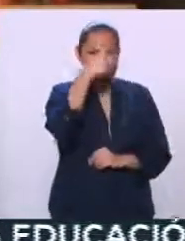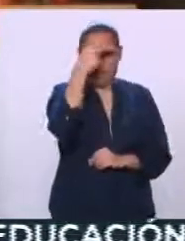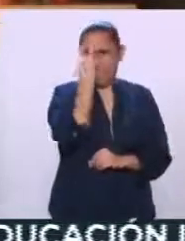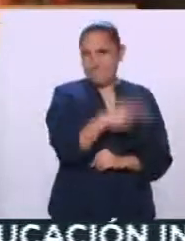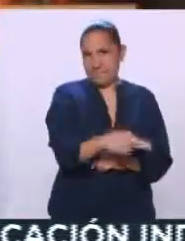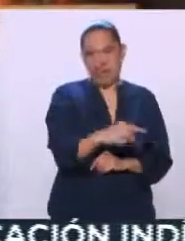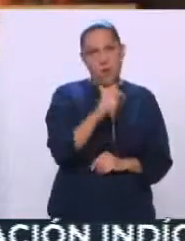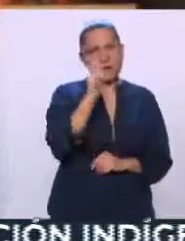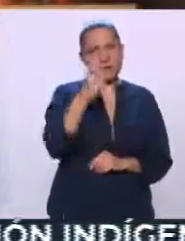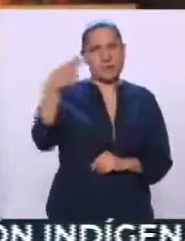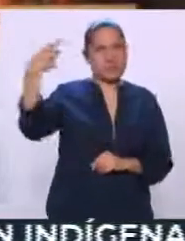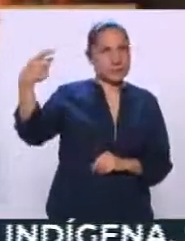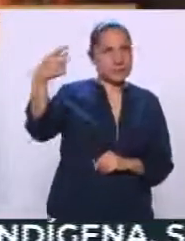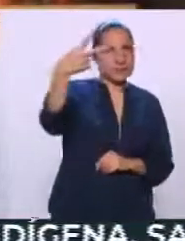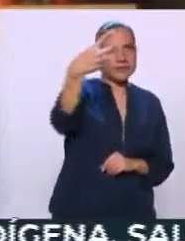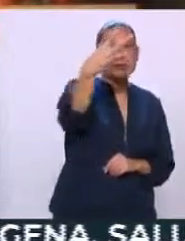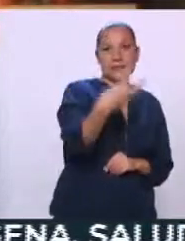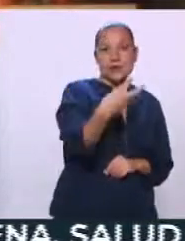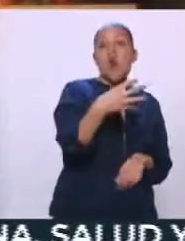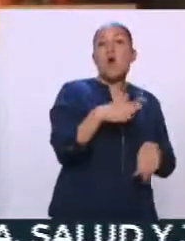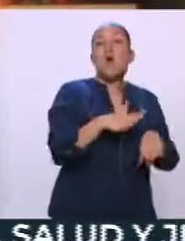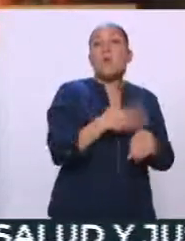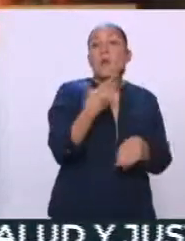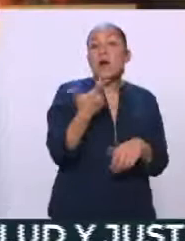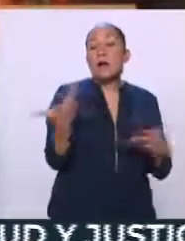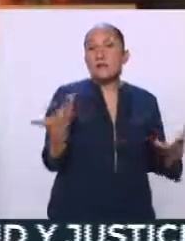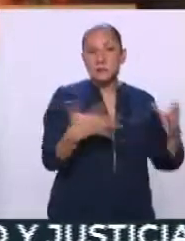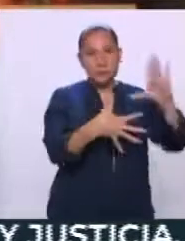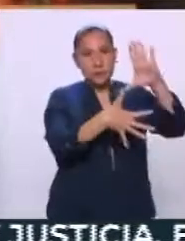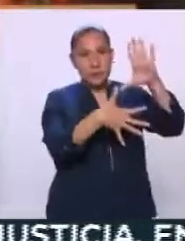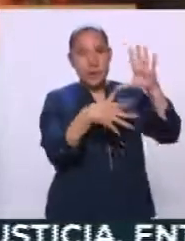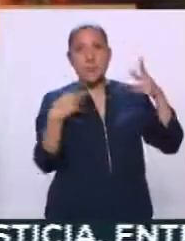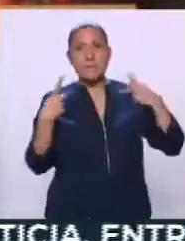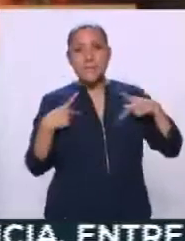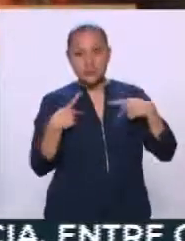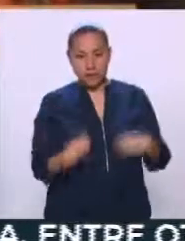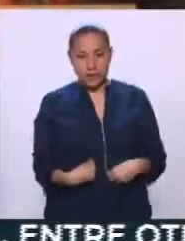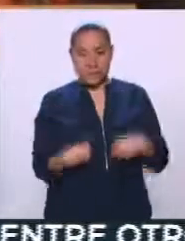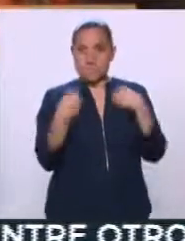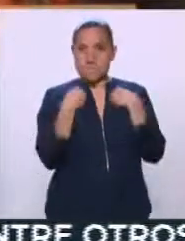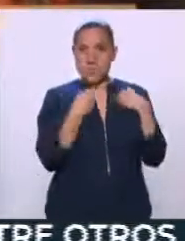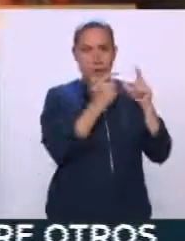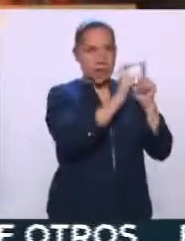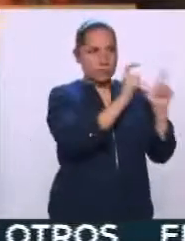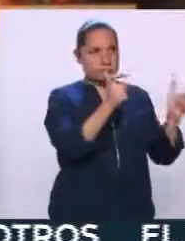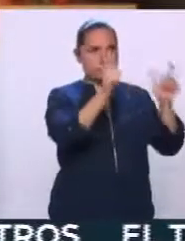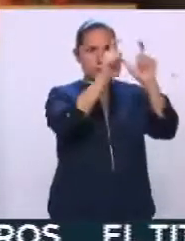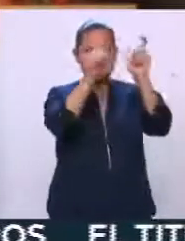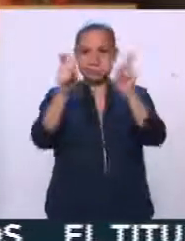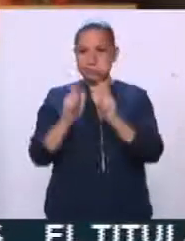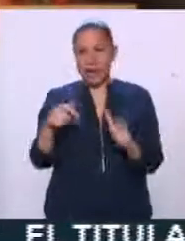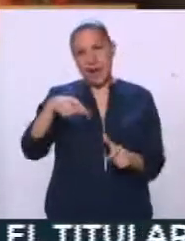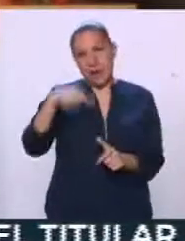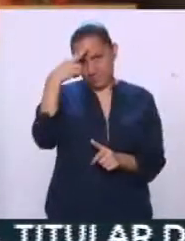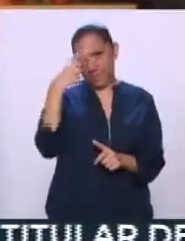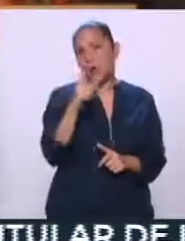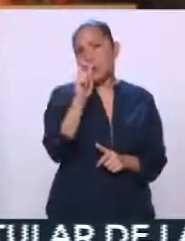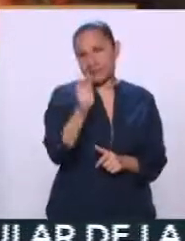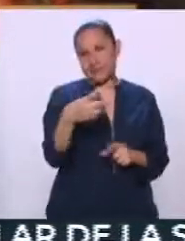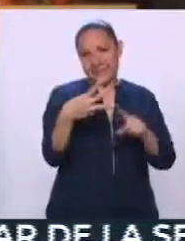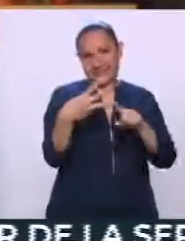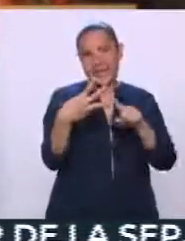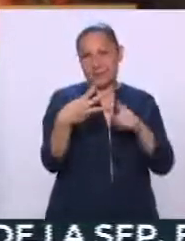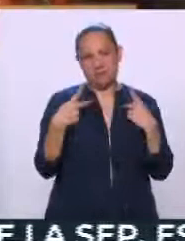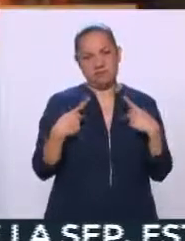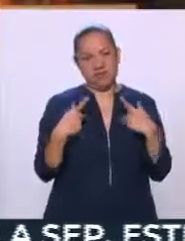además, pues simplemente porque es el tercer país con mayor población, o sea, eso es inevitable. Sin embargo, lo que importa siempre es ponderar